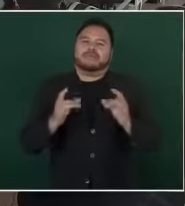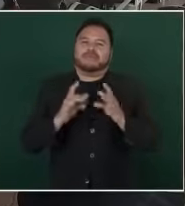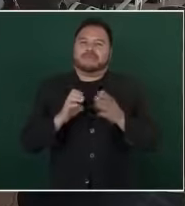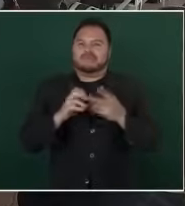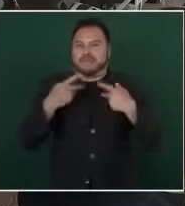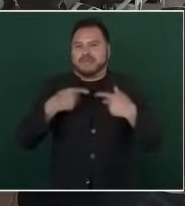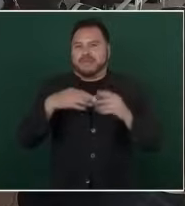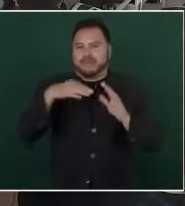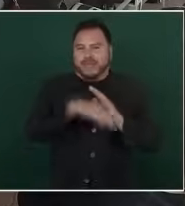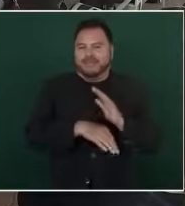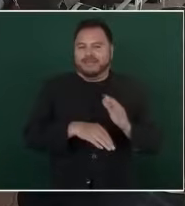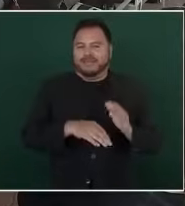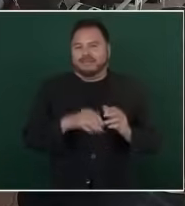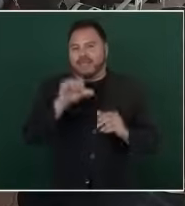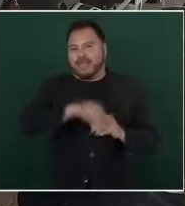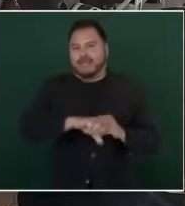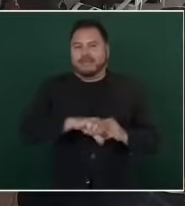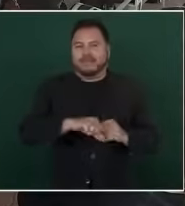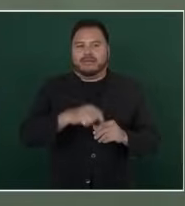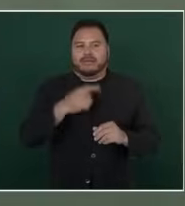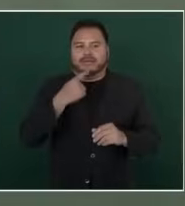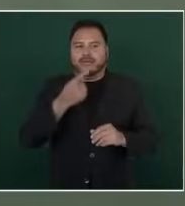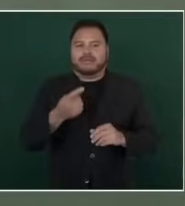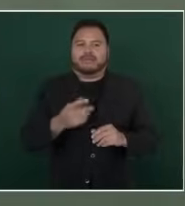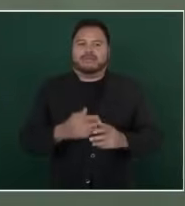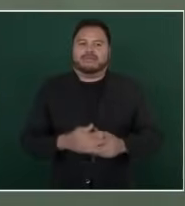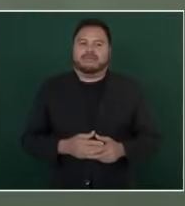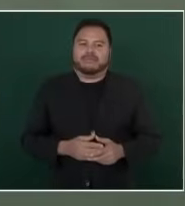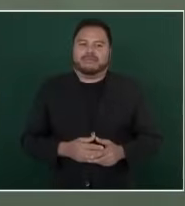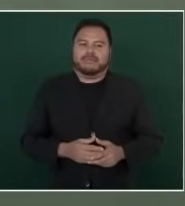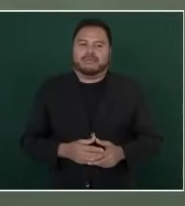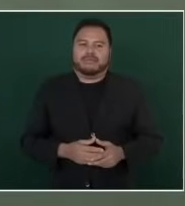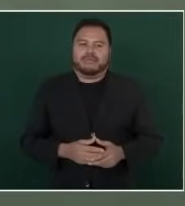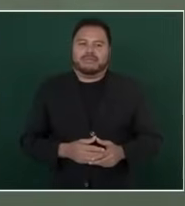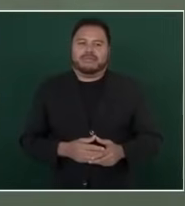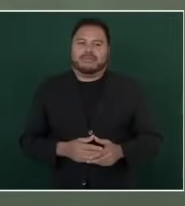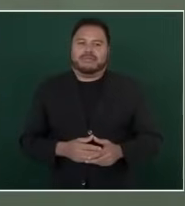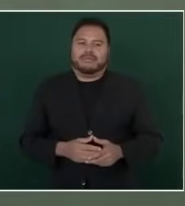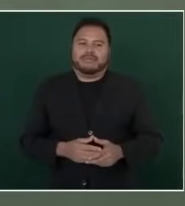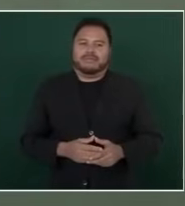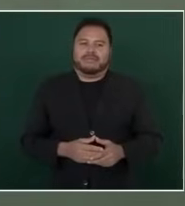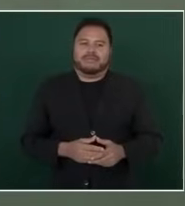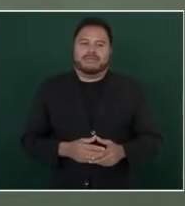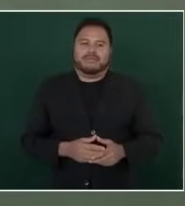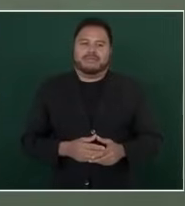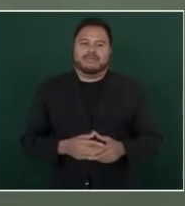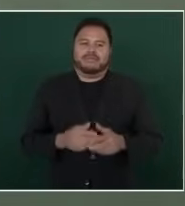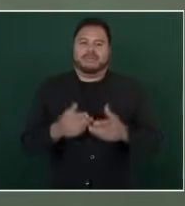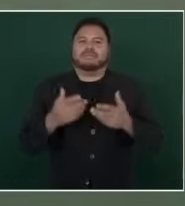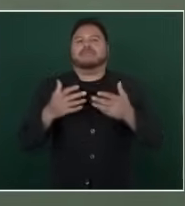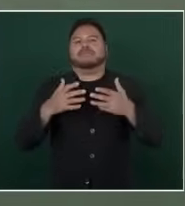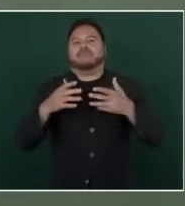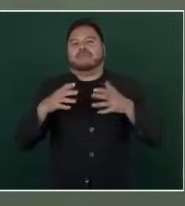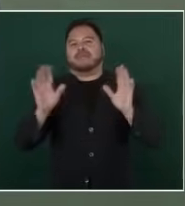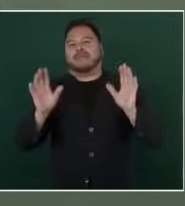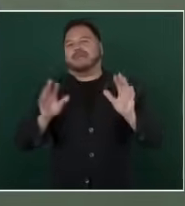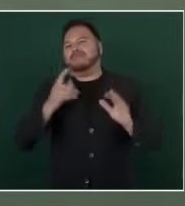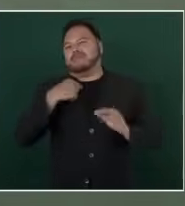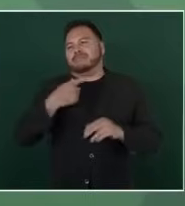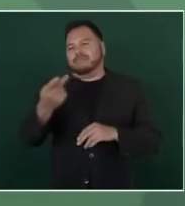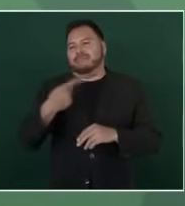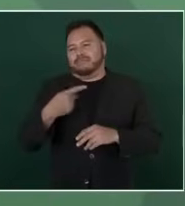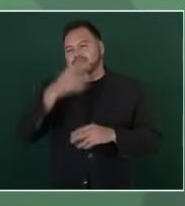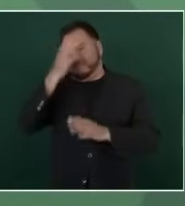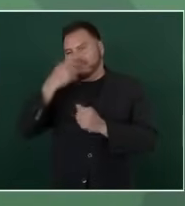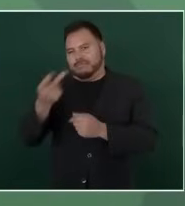pierde uno, dice, ya nos cepillaron, o dice, ya nos arreglaron.